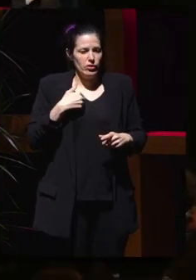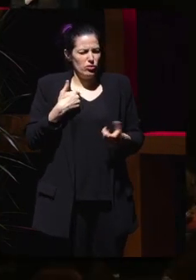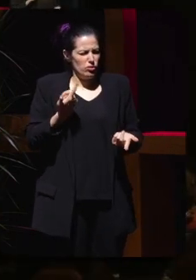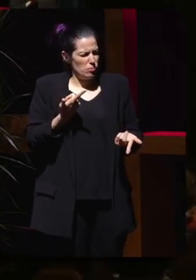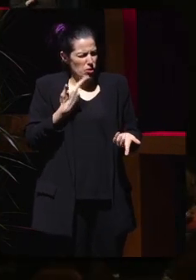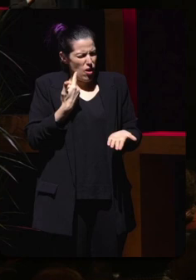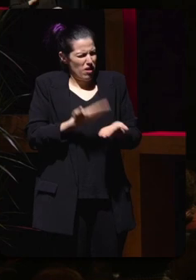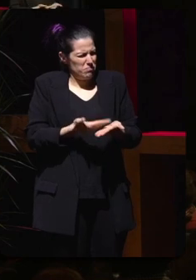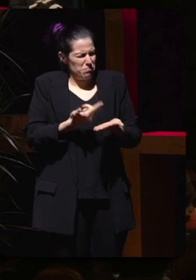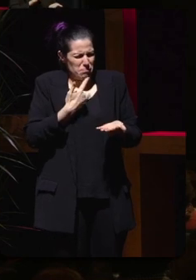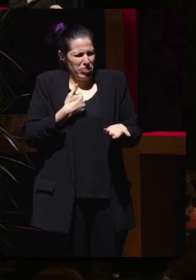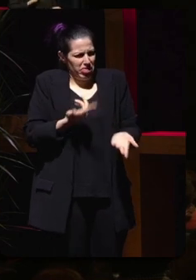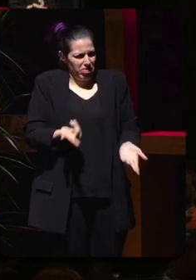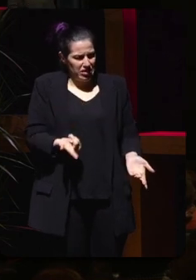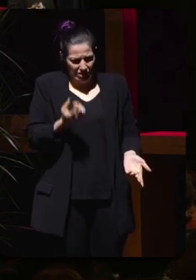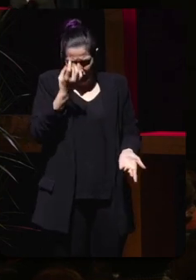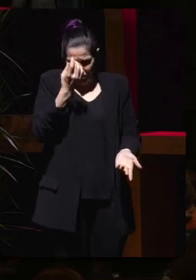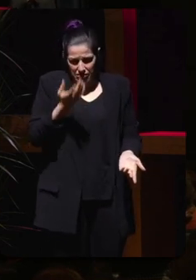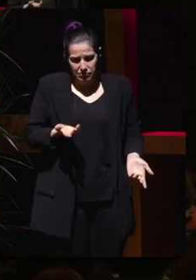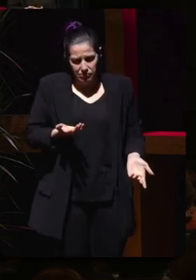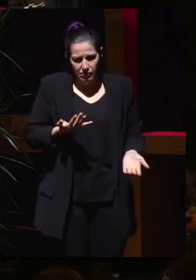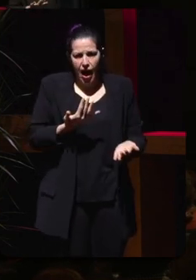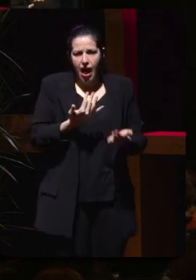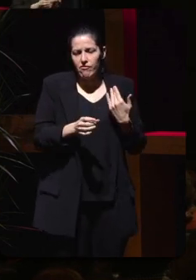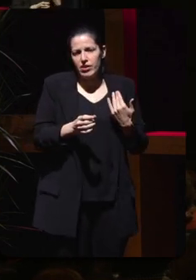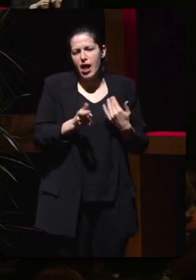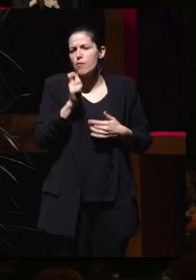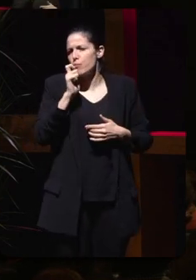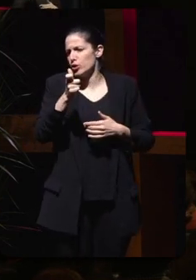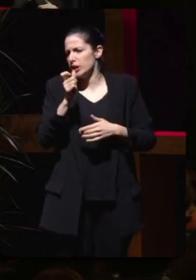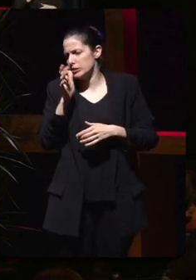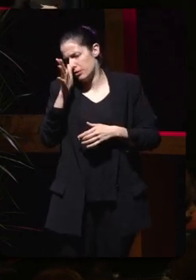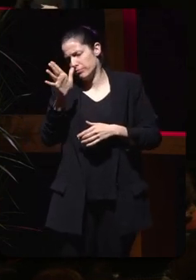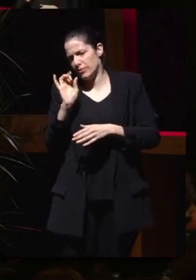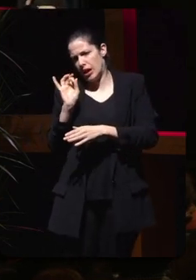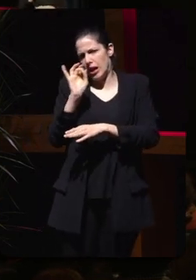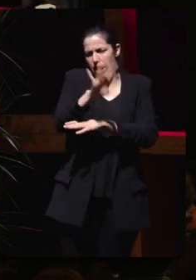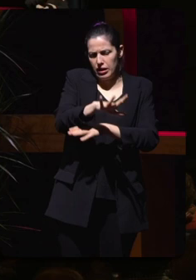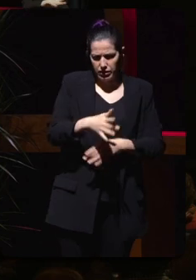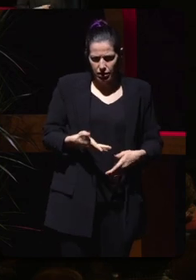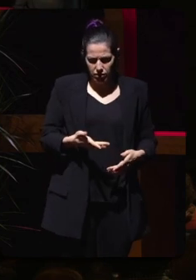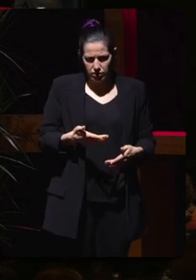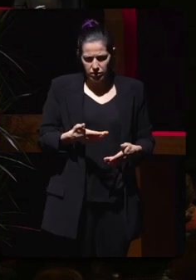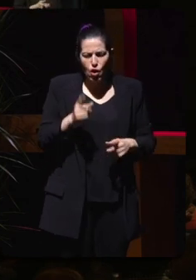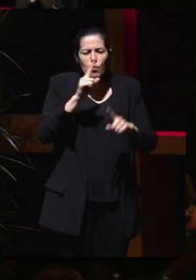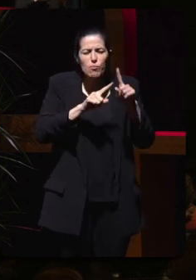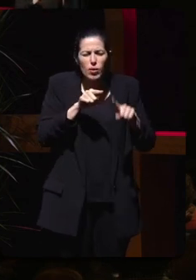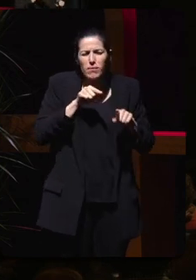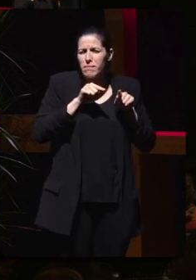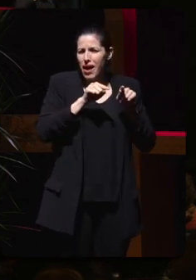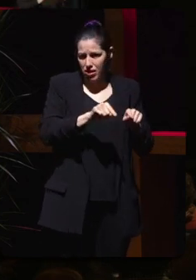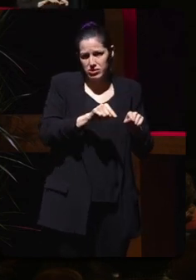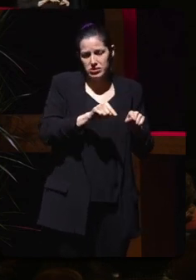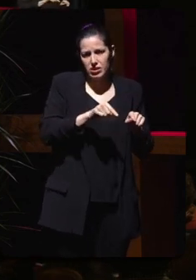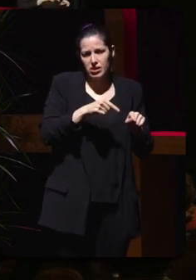es ese? ¿No? Y entonces mandé una carta de protesta y dije, vamos a ver, si el problema, el argumento es ese, yo no voy a